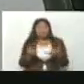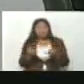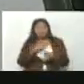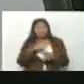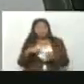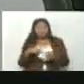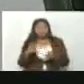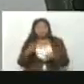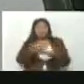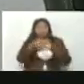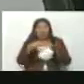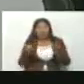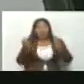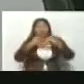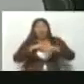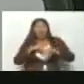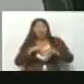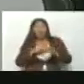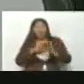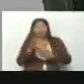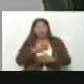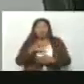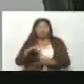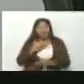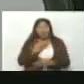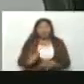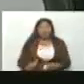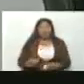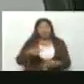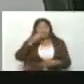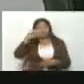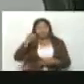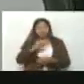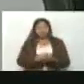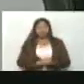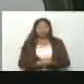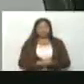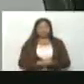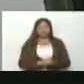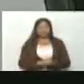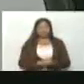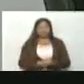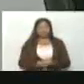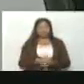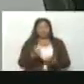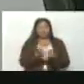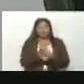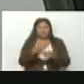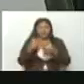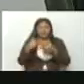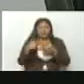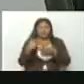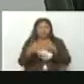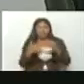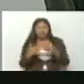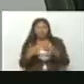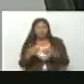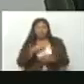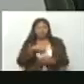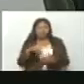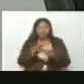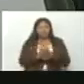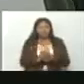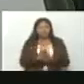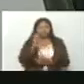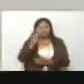en nuestra convención, garantizada por nuestro presidente de la Federación Bolivariana de Trabajadores Petroleros, la unitaria, que es nuestro camarada